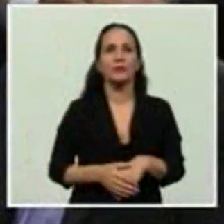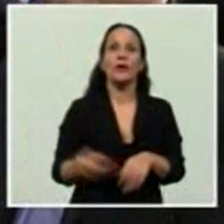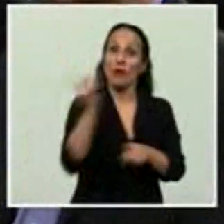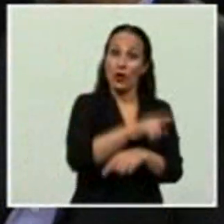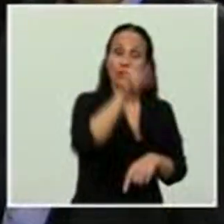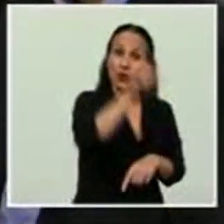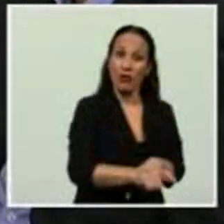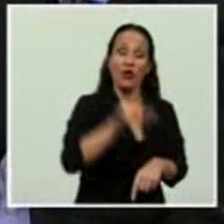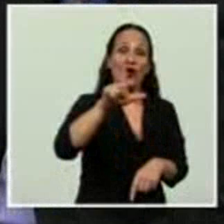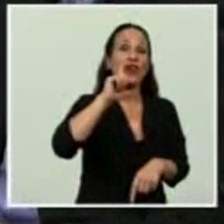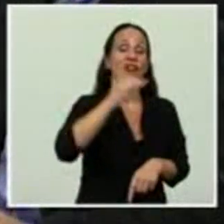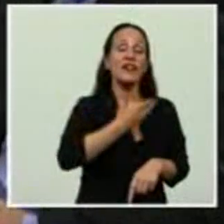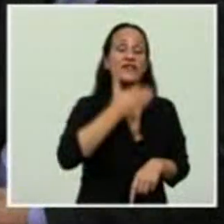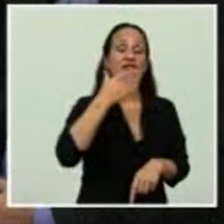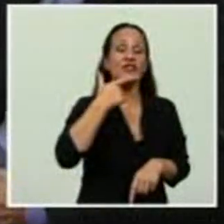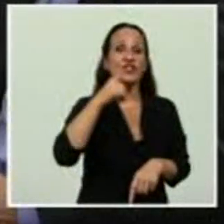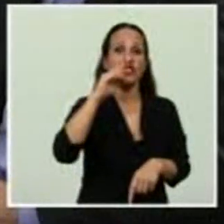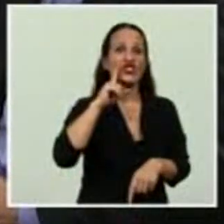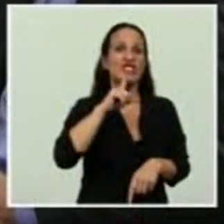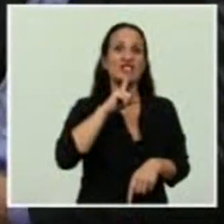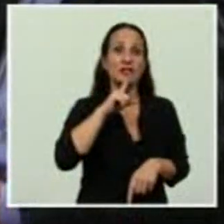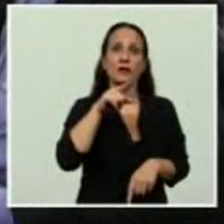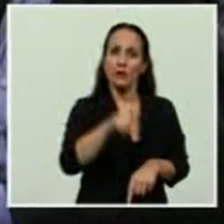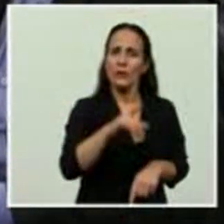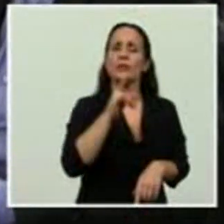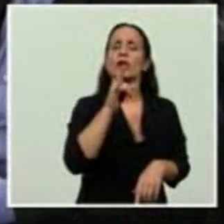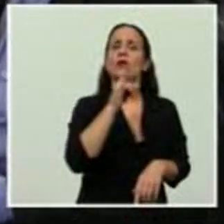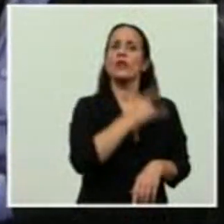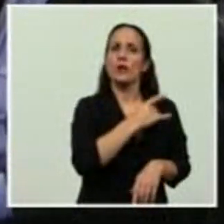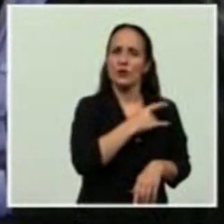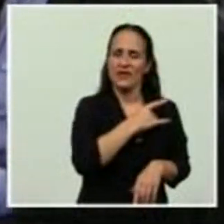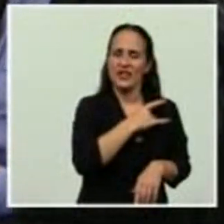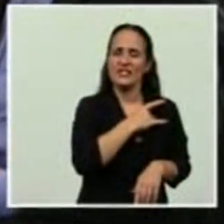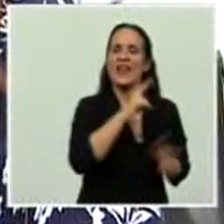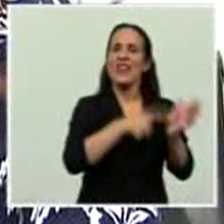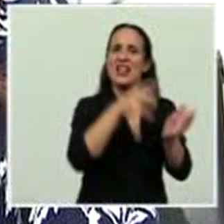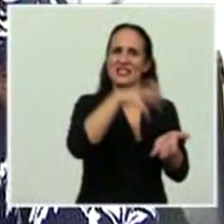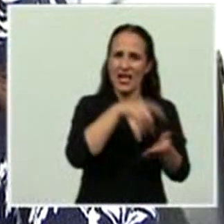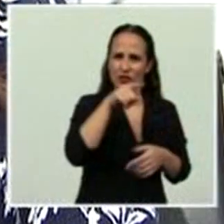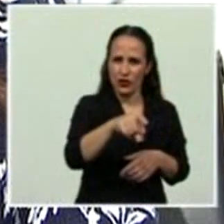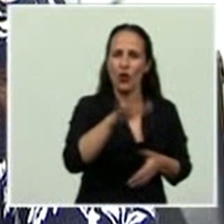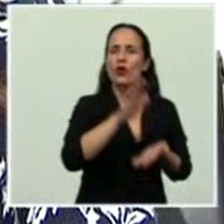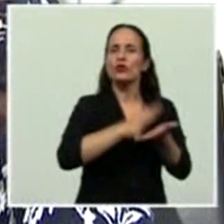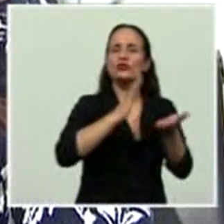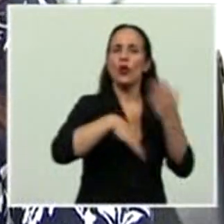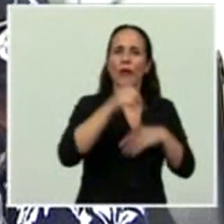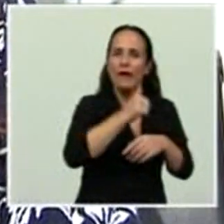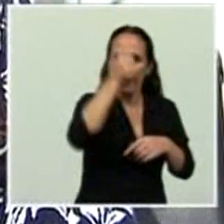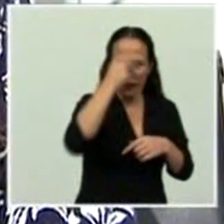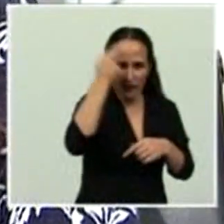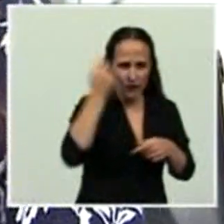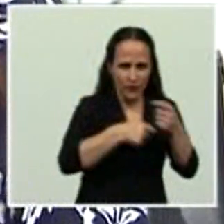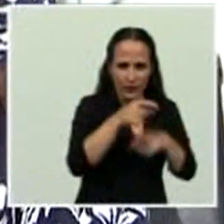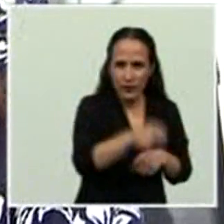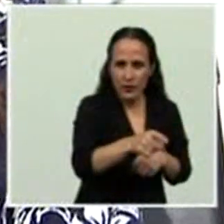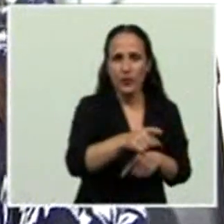lisch también de la Universidad del centro en farmacología el doctor Diego Pol también de la